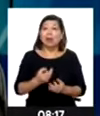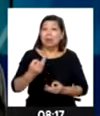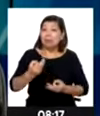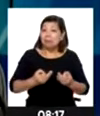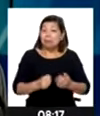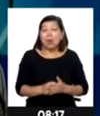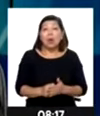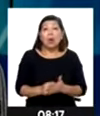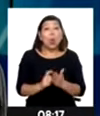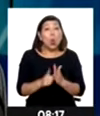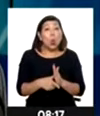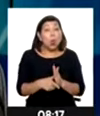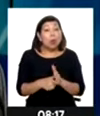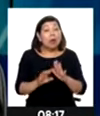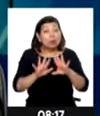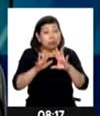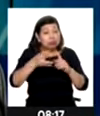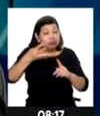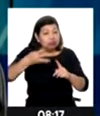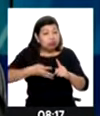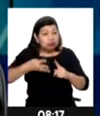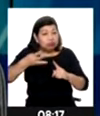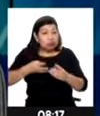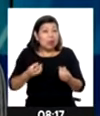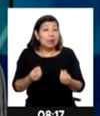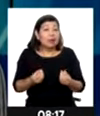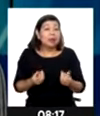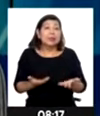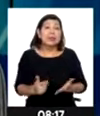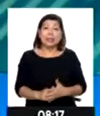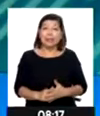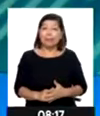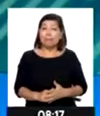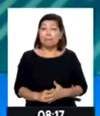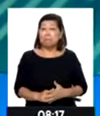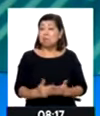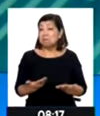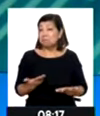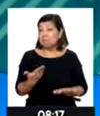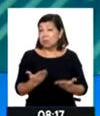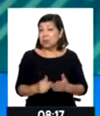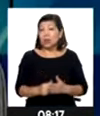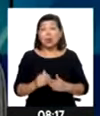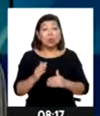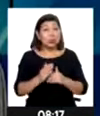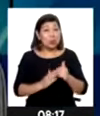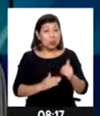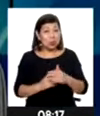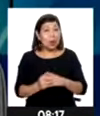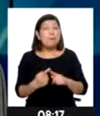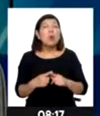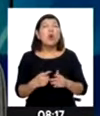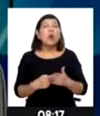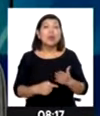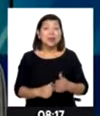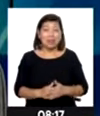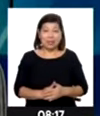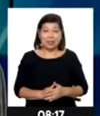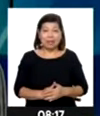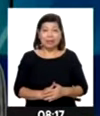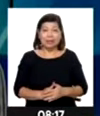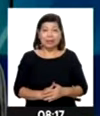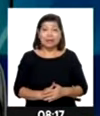presupuesto luego de la evaluación correspondiente. Se trata de la construcción de penales. ¿Por qué,